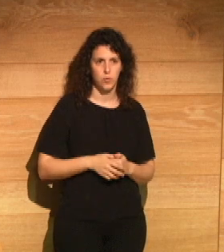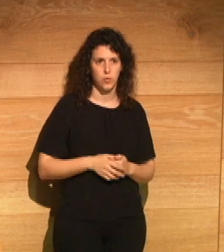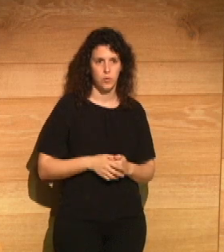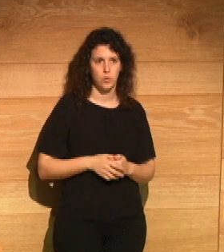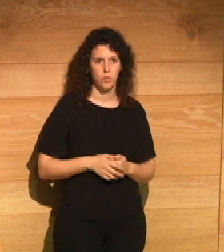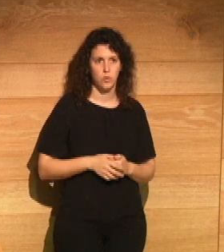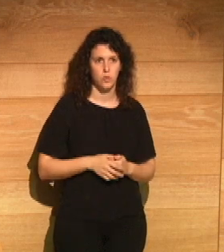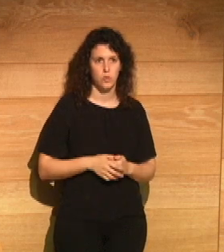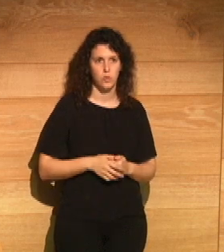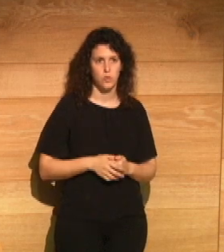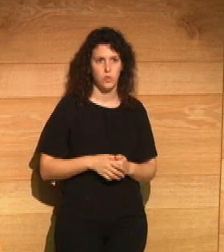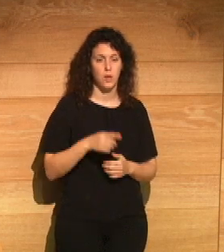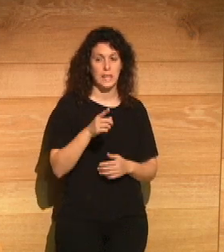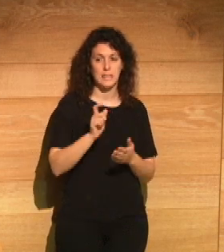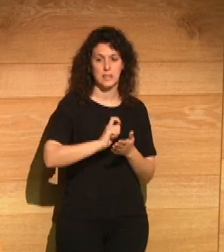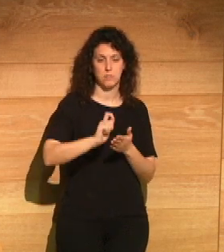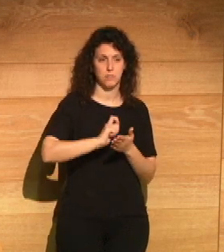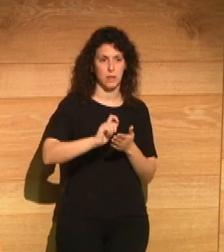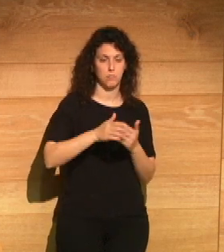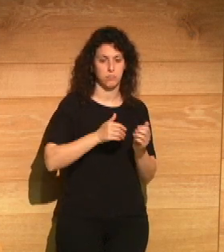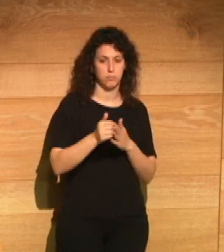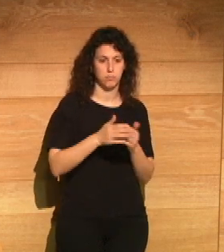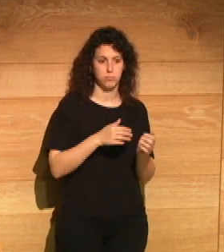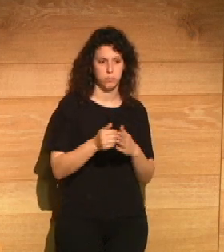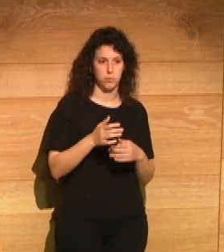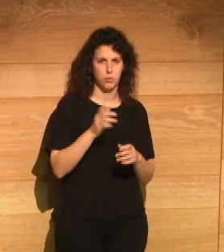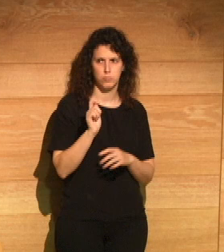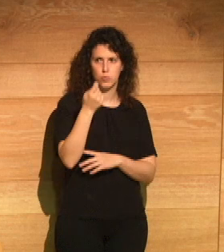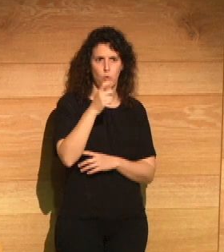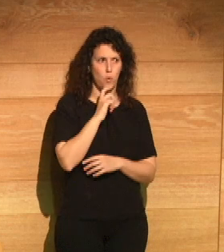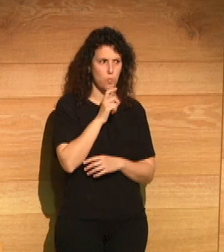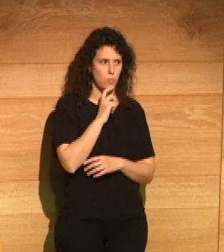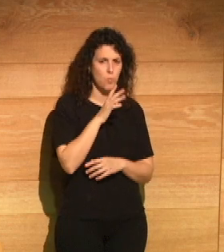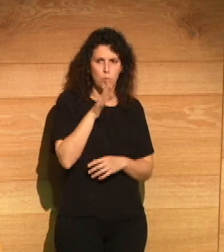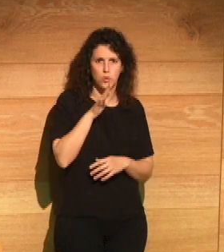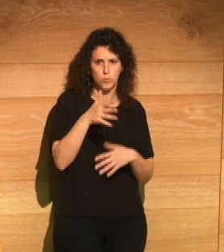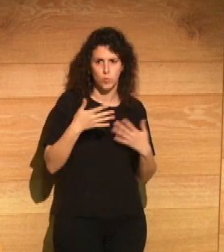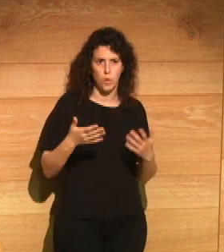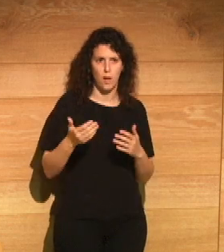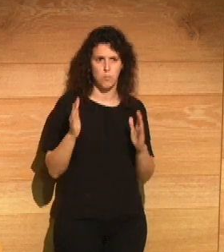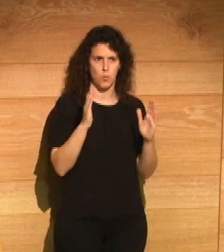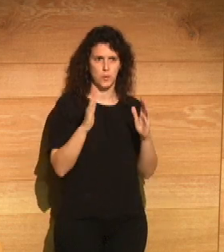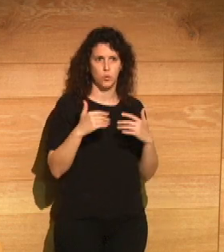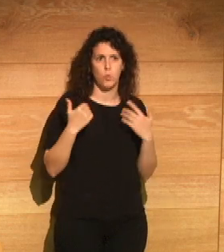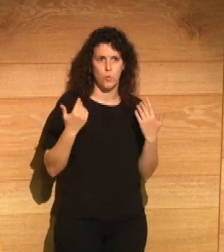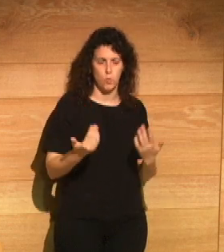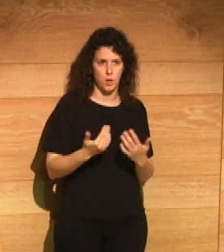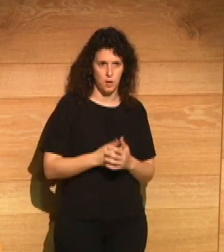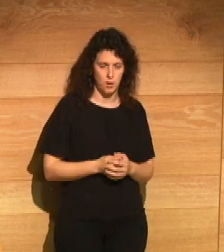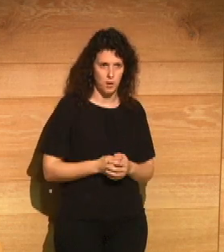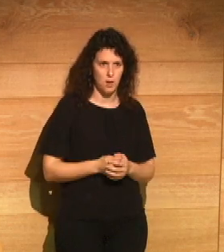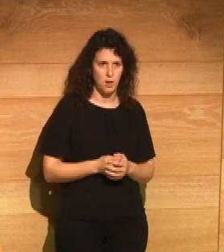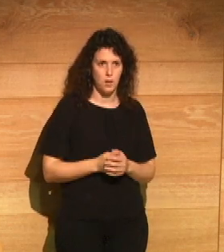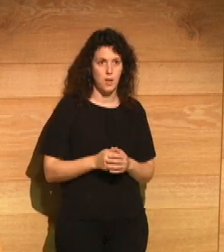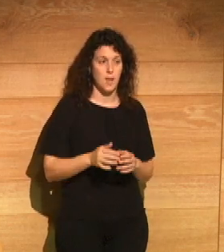cómo se concibió esta obra, por qué quiso escribirla, cuánto quiso escribirla además. Y